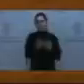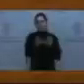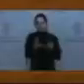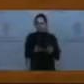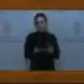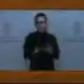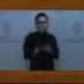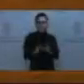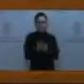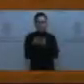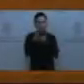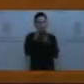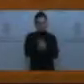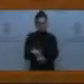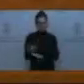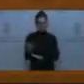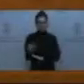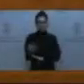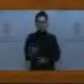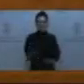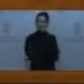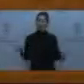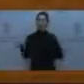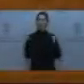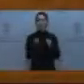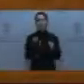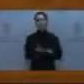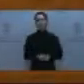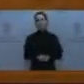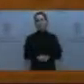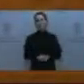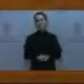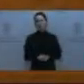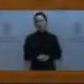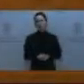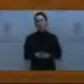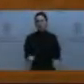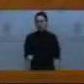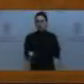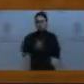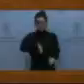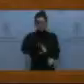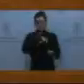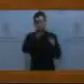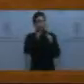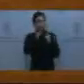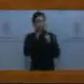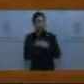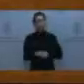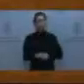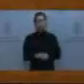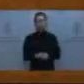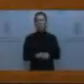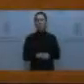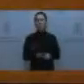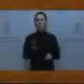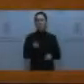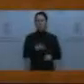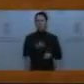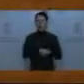habría que estudiarlo en profundidad. En eso sí estaríamos totalmente de acuerdo y, por supuesto, que estamos en repararlo. También por culpa, y fíjese si este